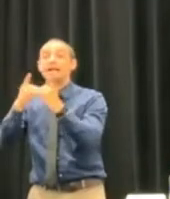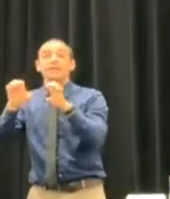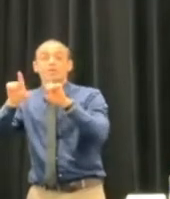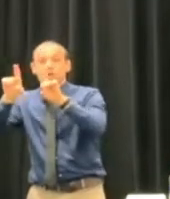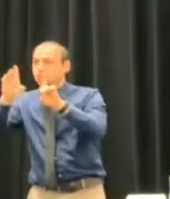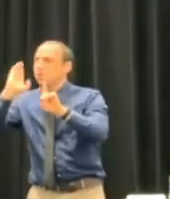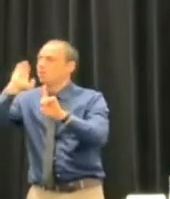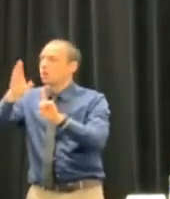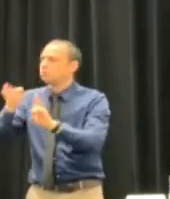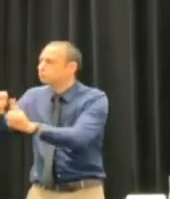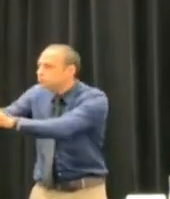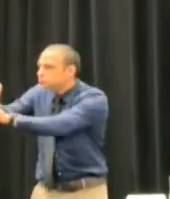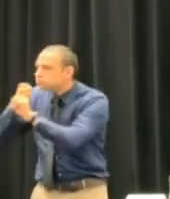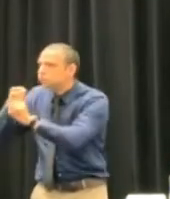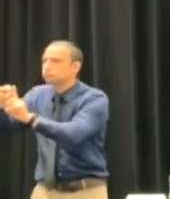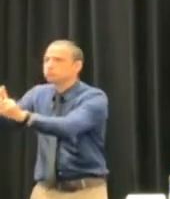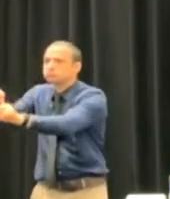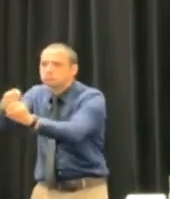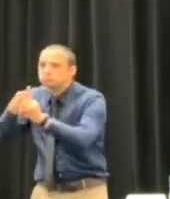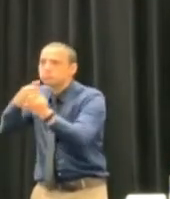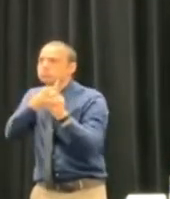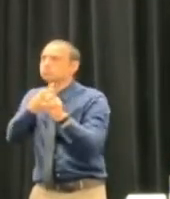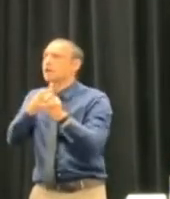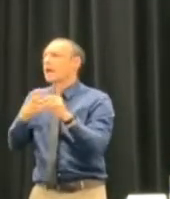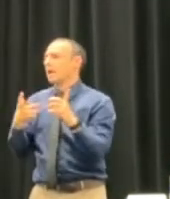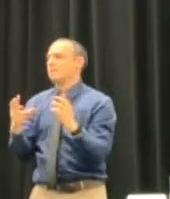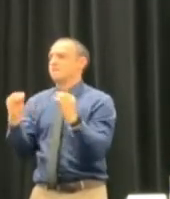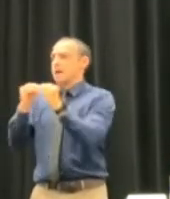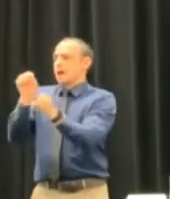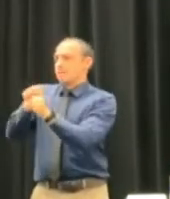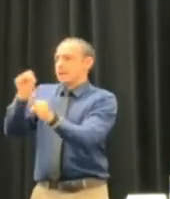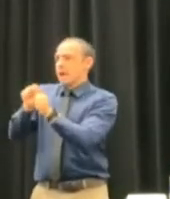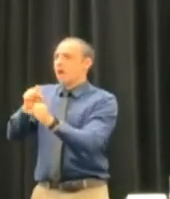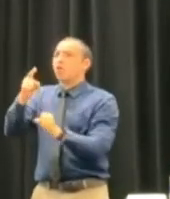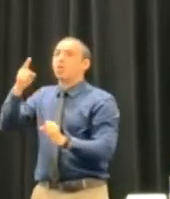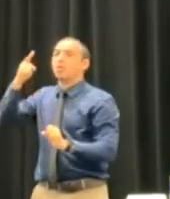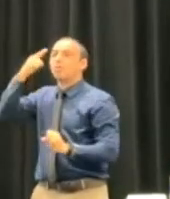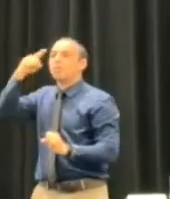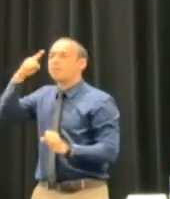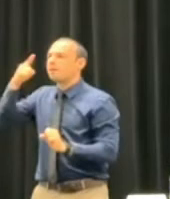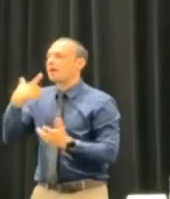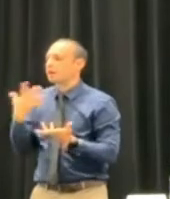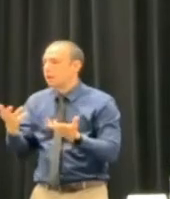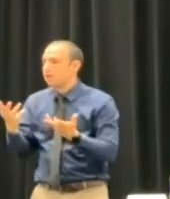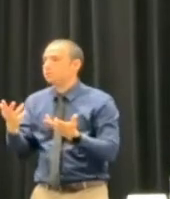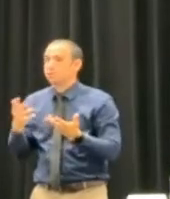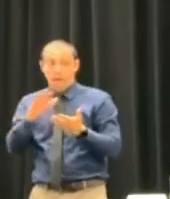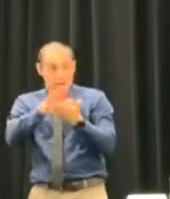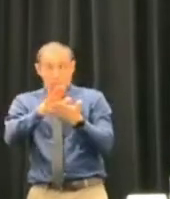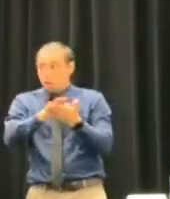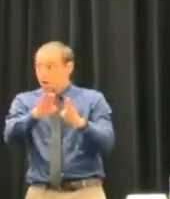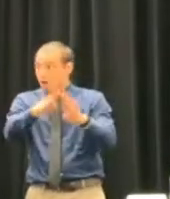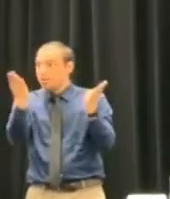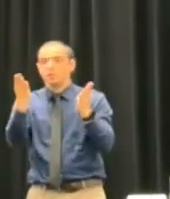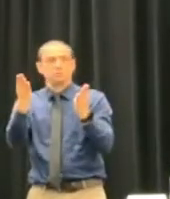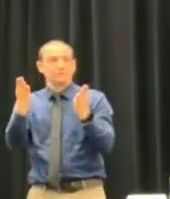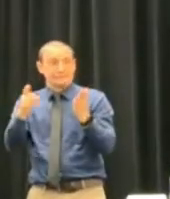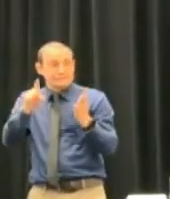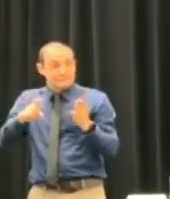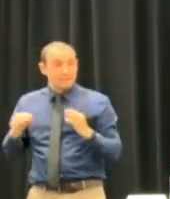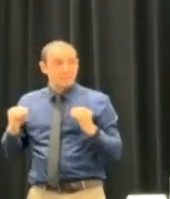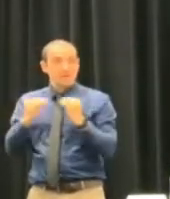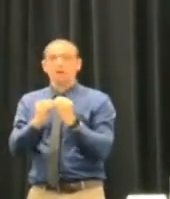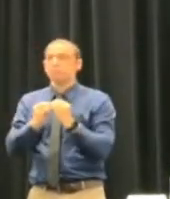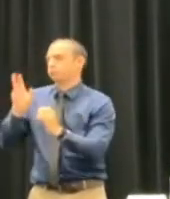contrataciones de recursos adicionales para cubrir en las escuelas que comiencen presencial por otro lado como primera opción